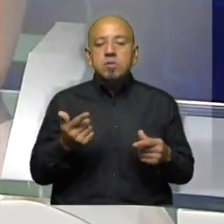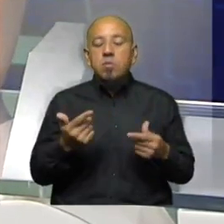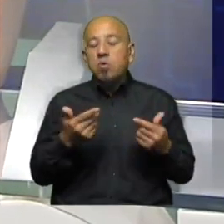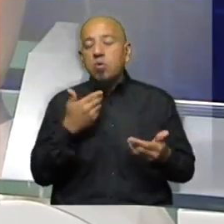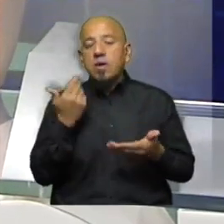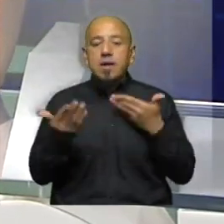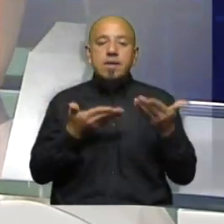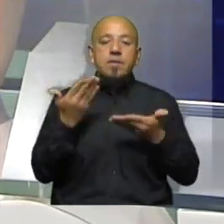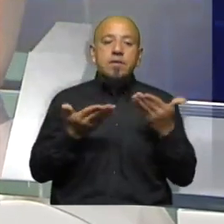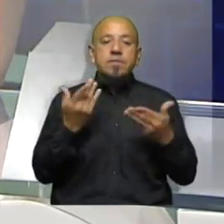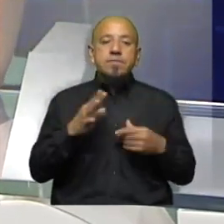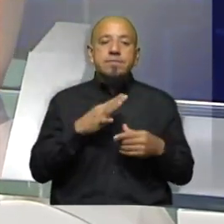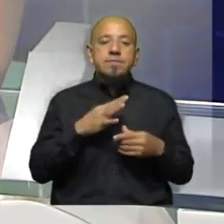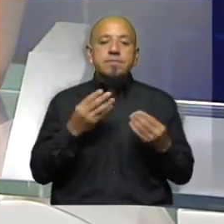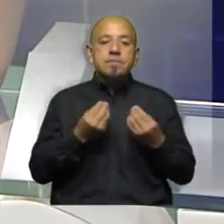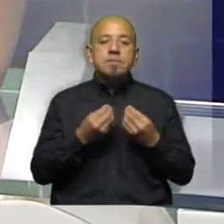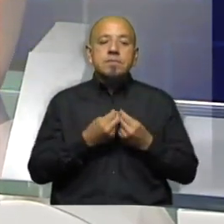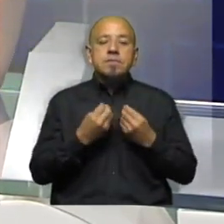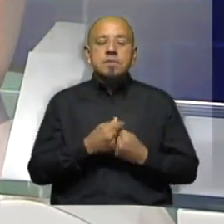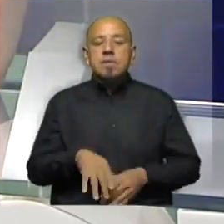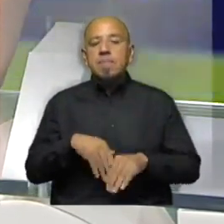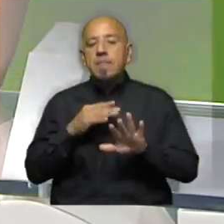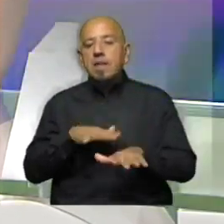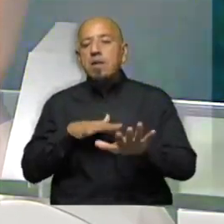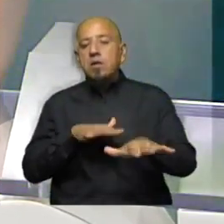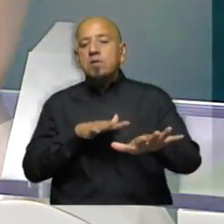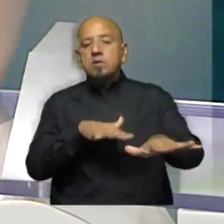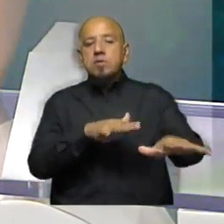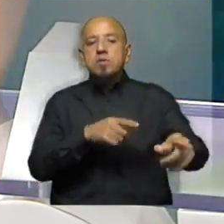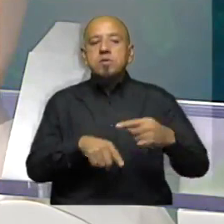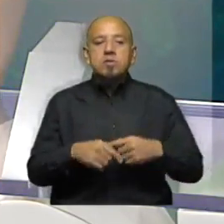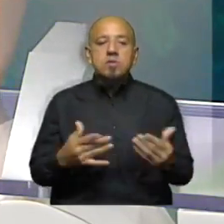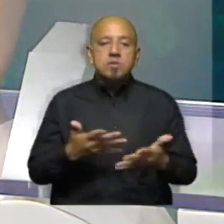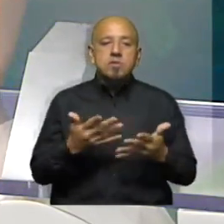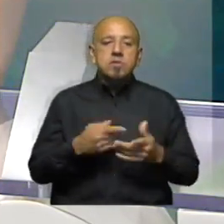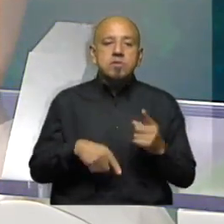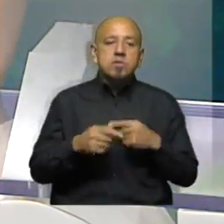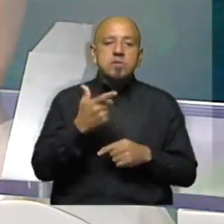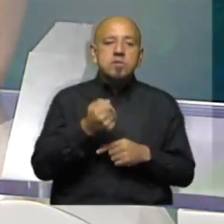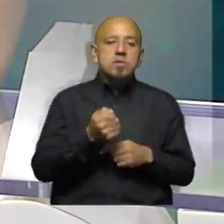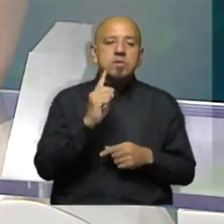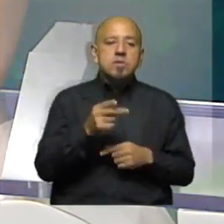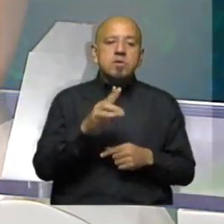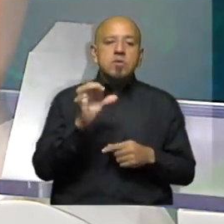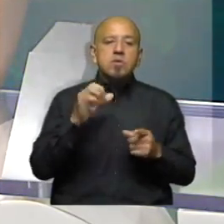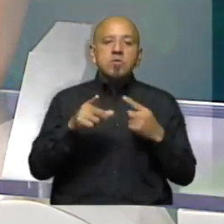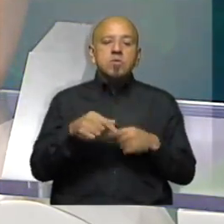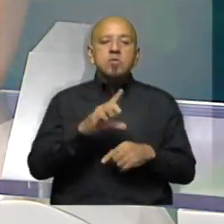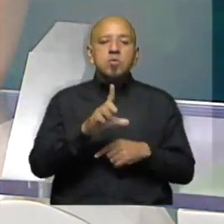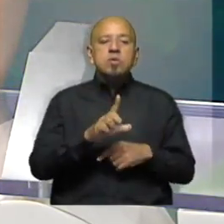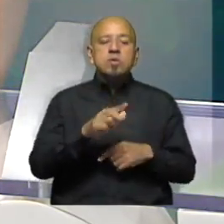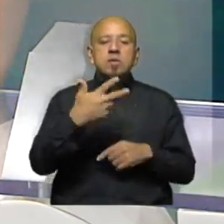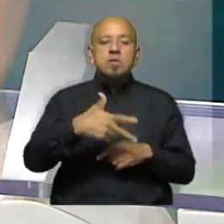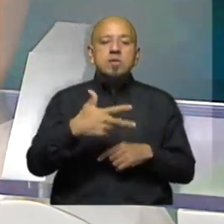quiere terminarse el carnaval, hay muchos corsos barriales y tablados todavía. Ahora mismo Agus está en el corso Luis Alberto